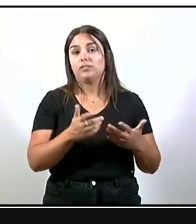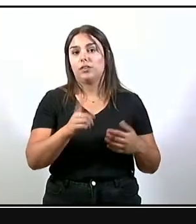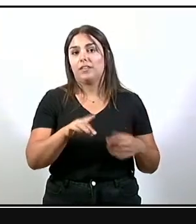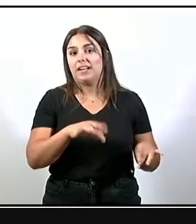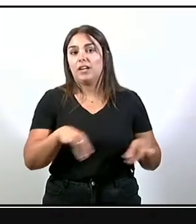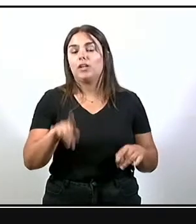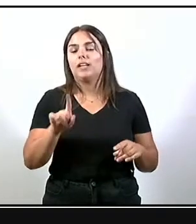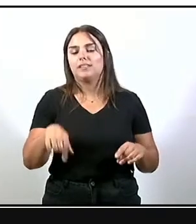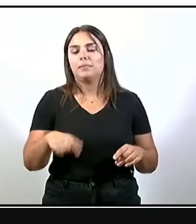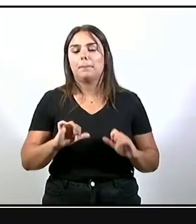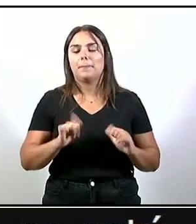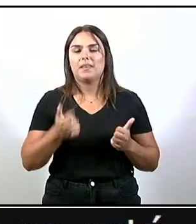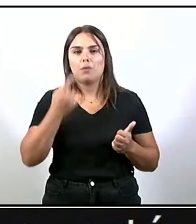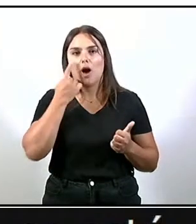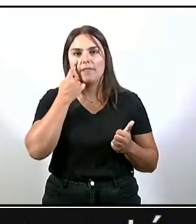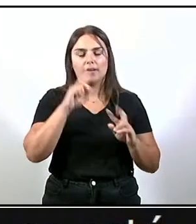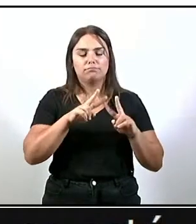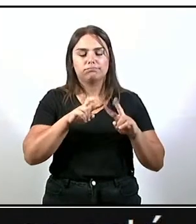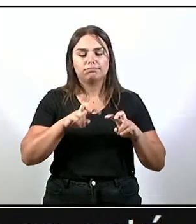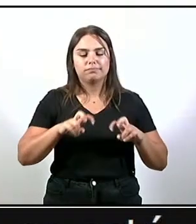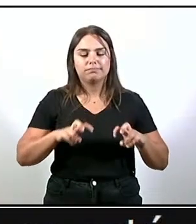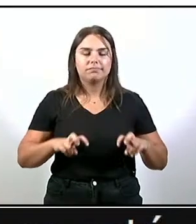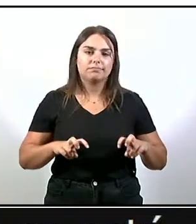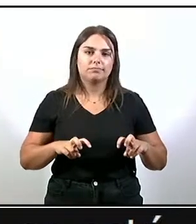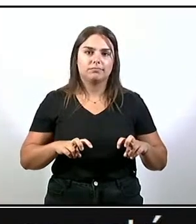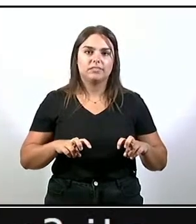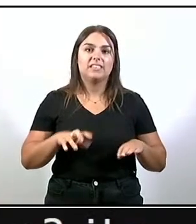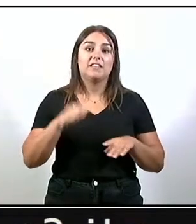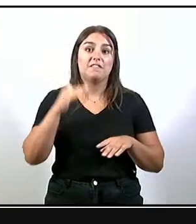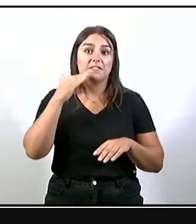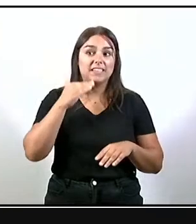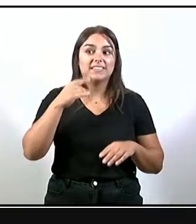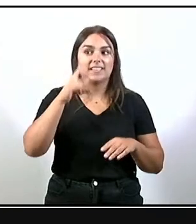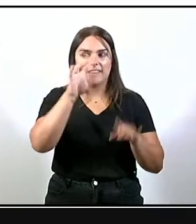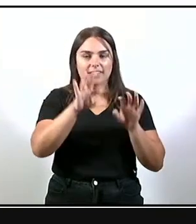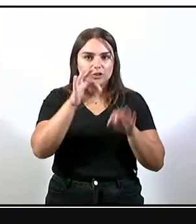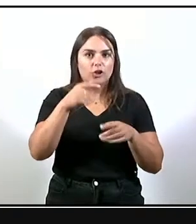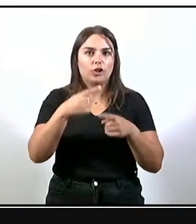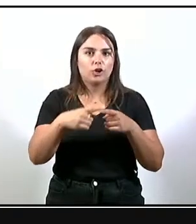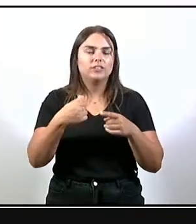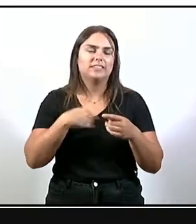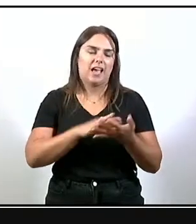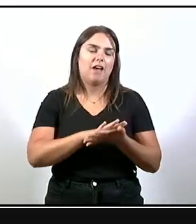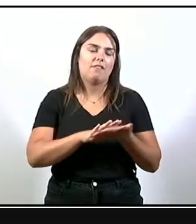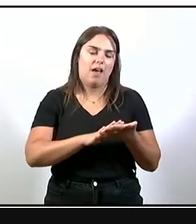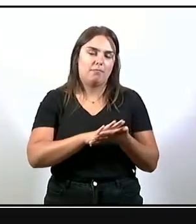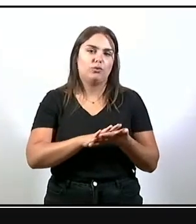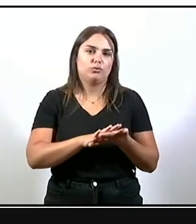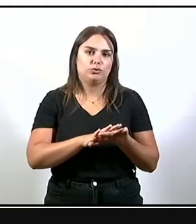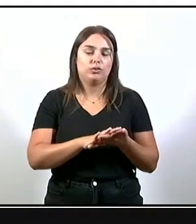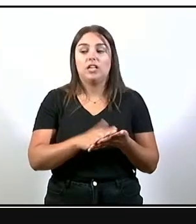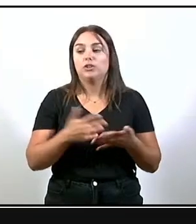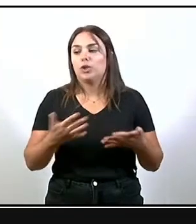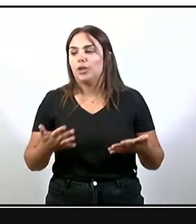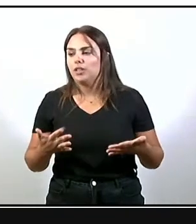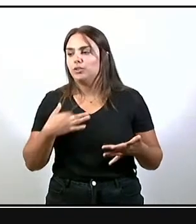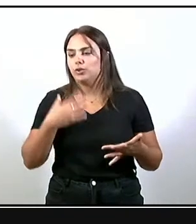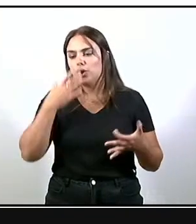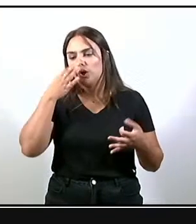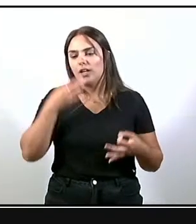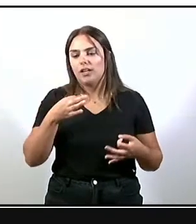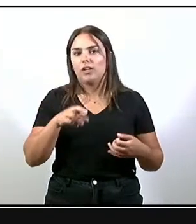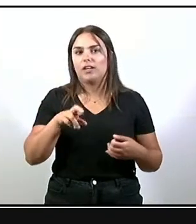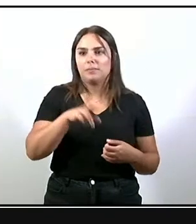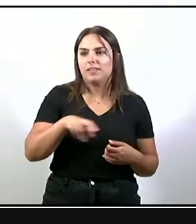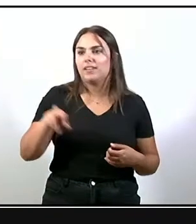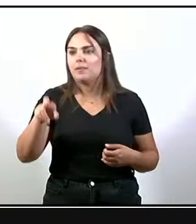a esbozar ese tipo de fechas y de decisiones. Yo entiendo que tú insistas y yo te insisto